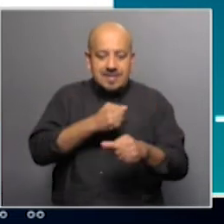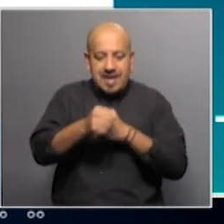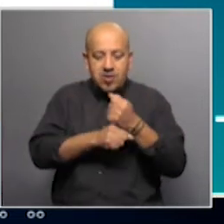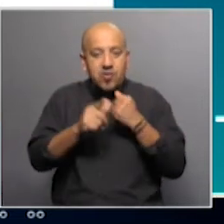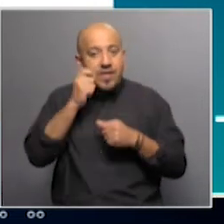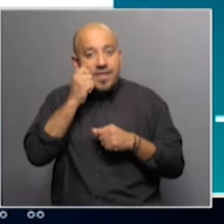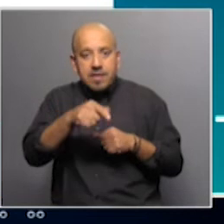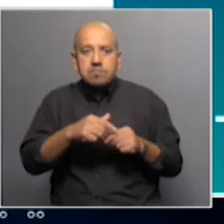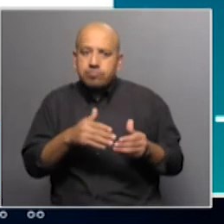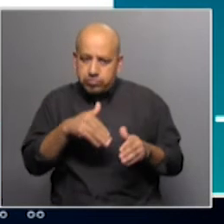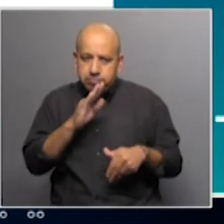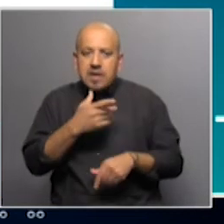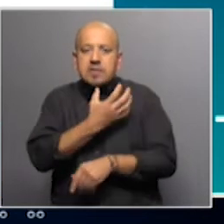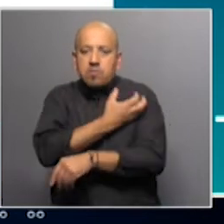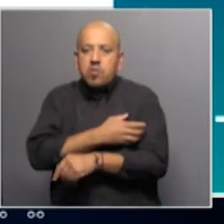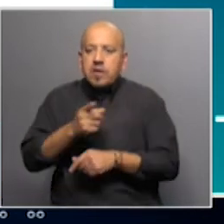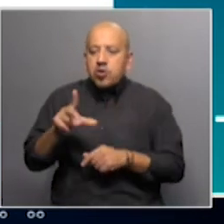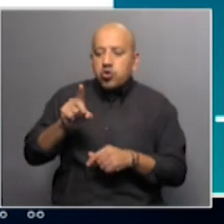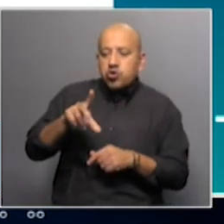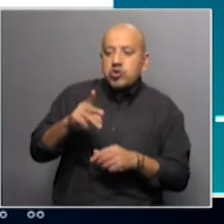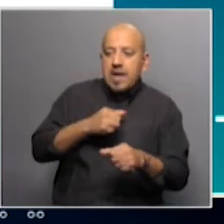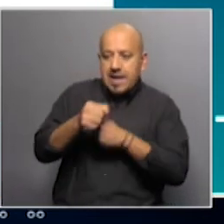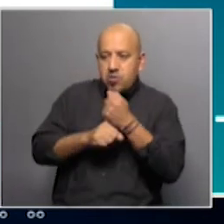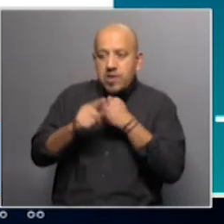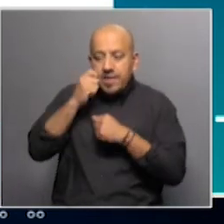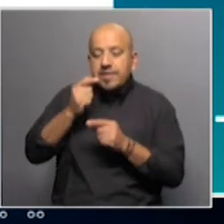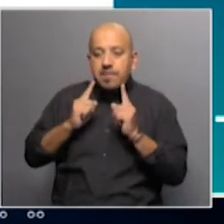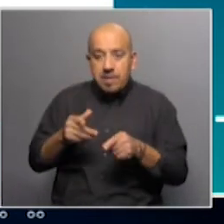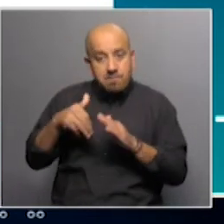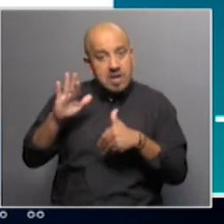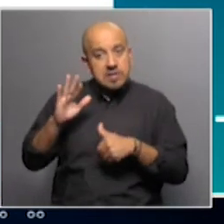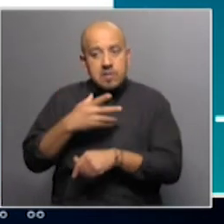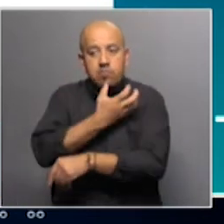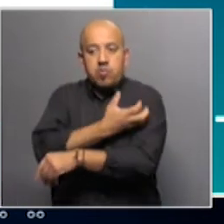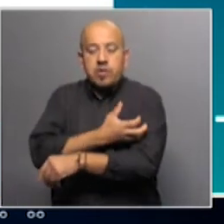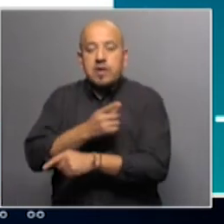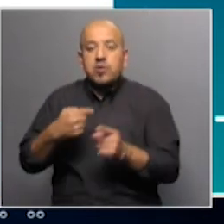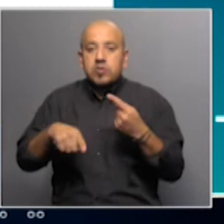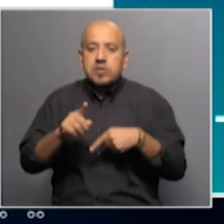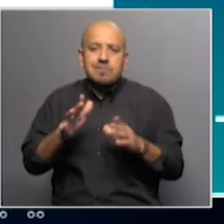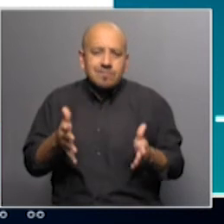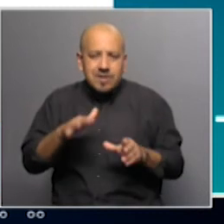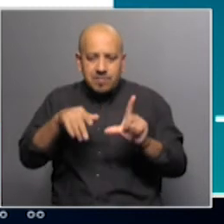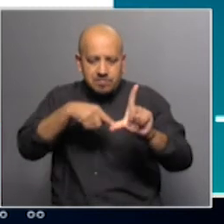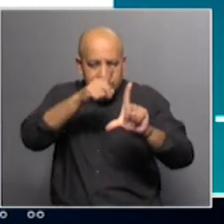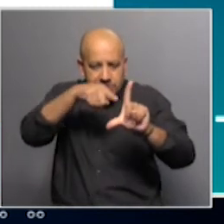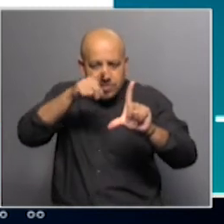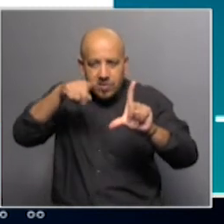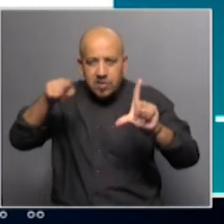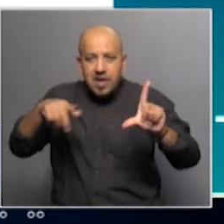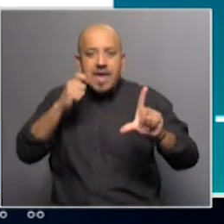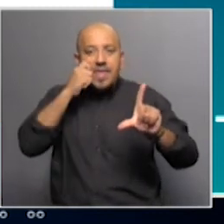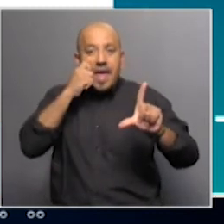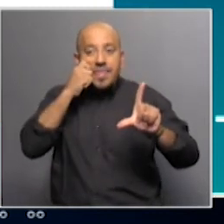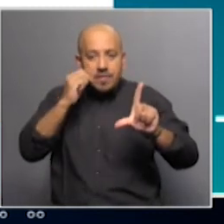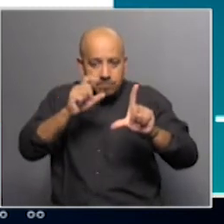en grisecito, ¿sí? Y empieza a caer esa incidencia a medida que vos te vas moviendo hacia edades más avanzadas.